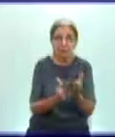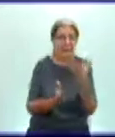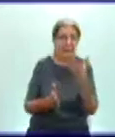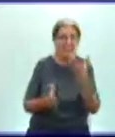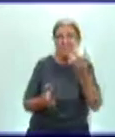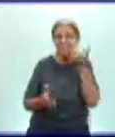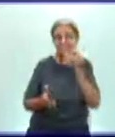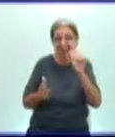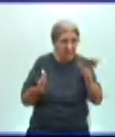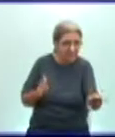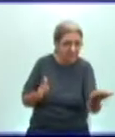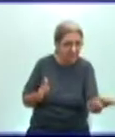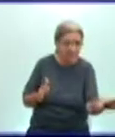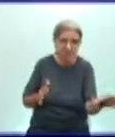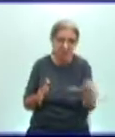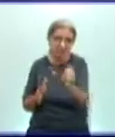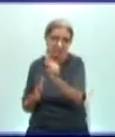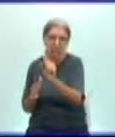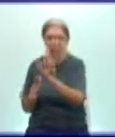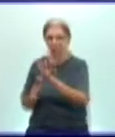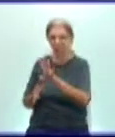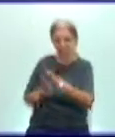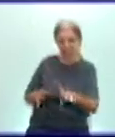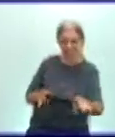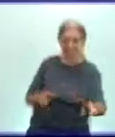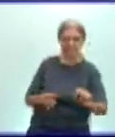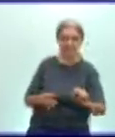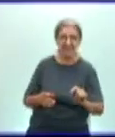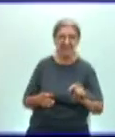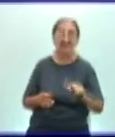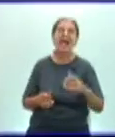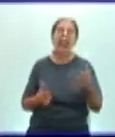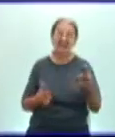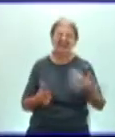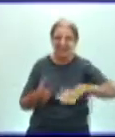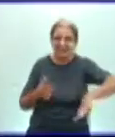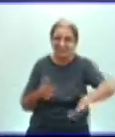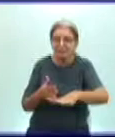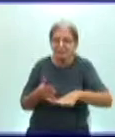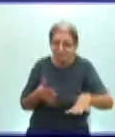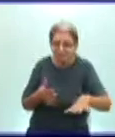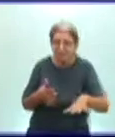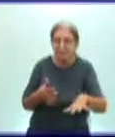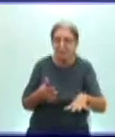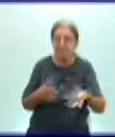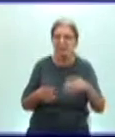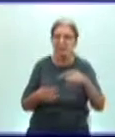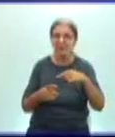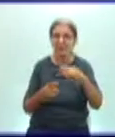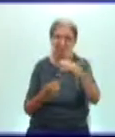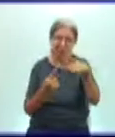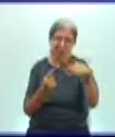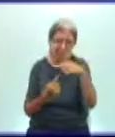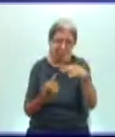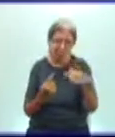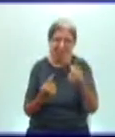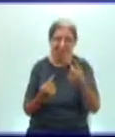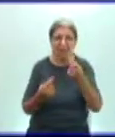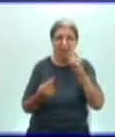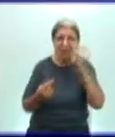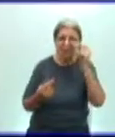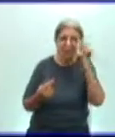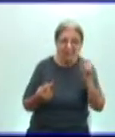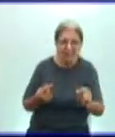de las circunstancias que rodean al hombre. Y voy a recordarles algo y lo voy a prevenir.